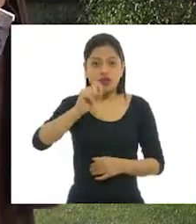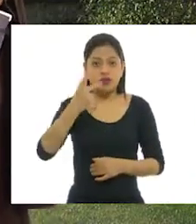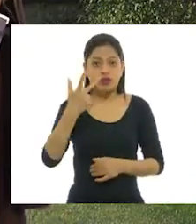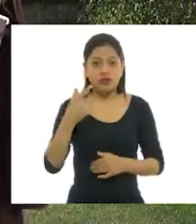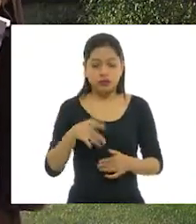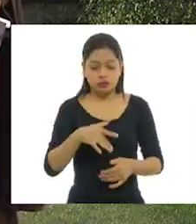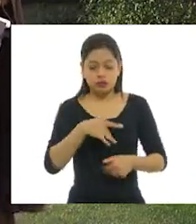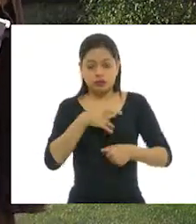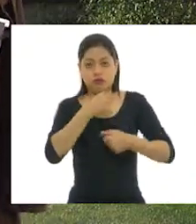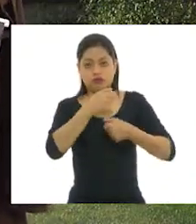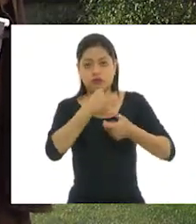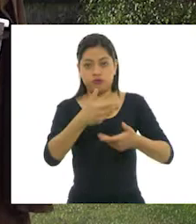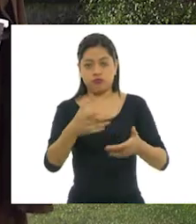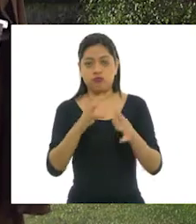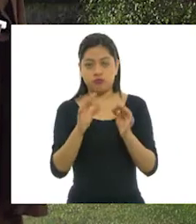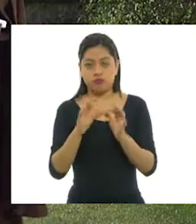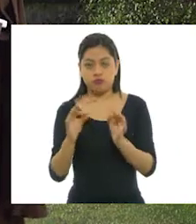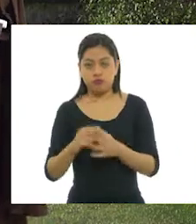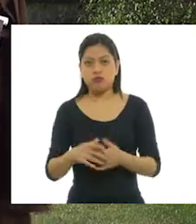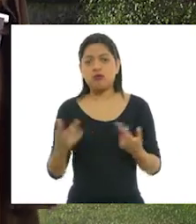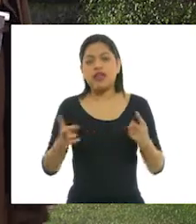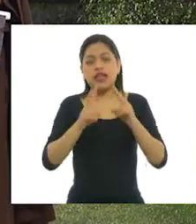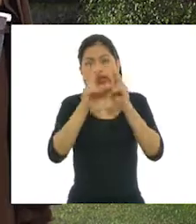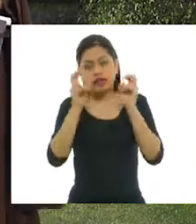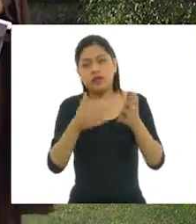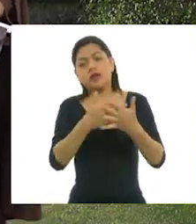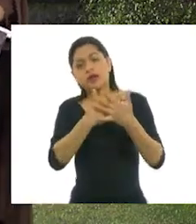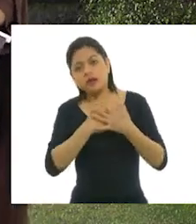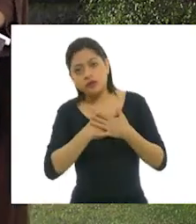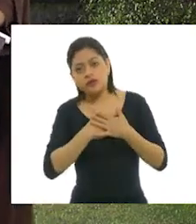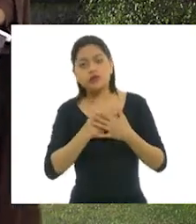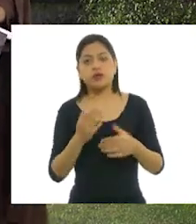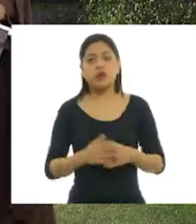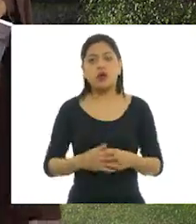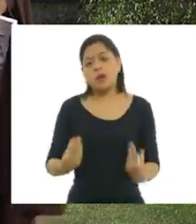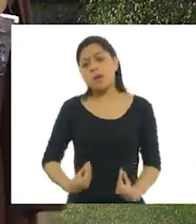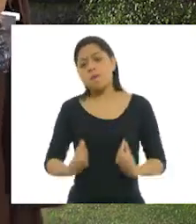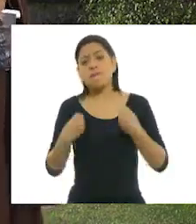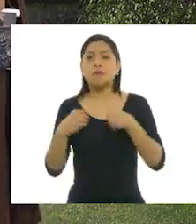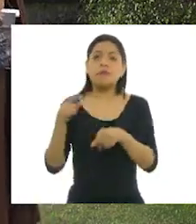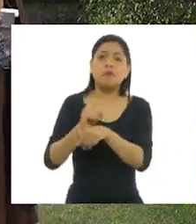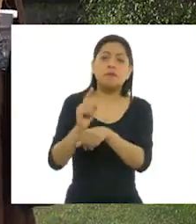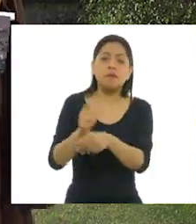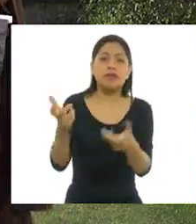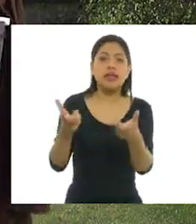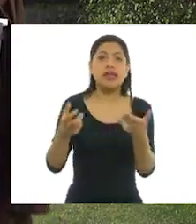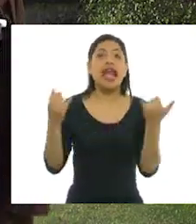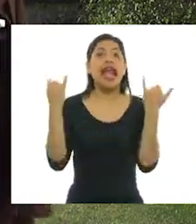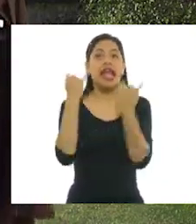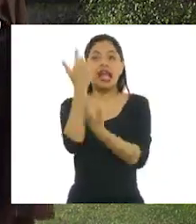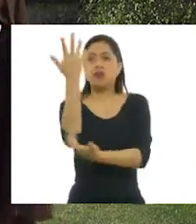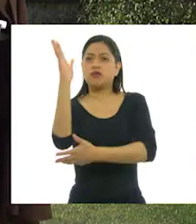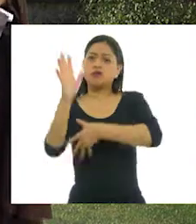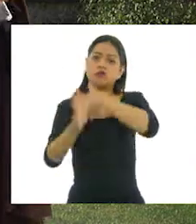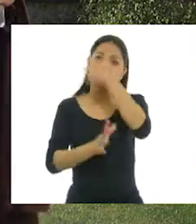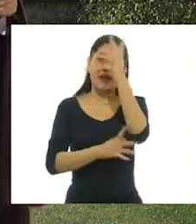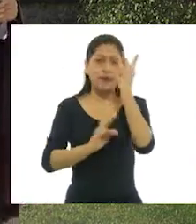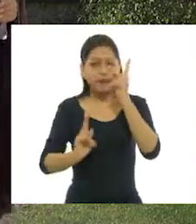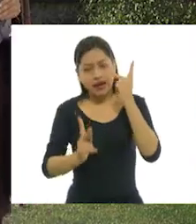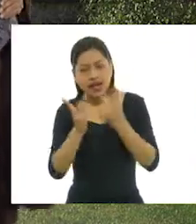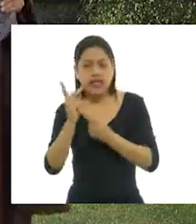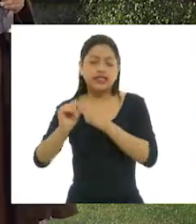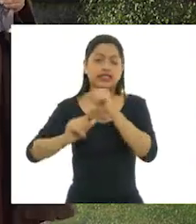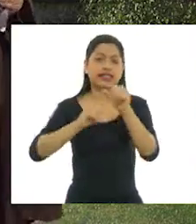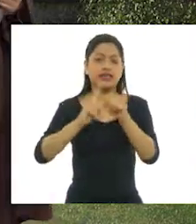poemas de muchos lugares, que tratan temas como el amor, nuestra vida cotidiana y la naturaleza. Al